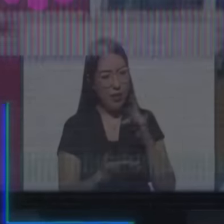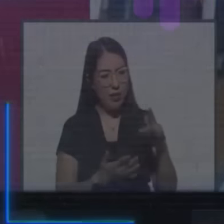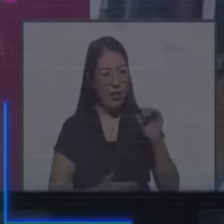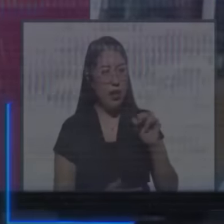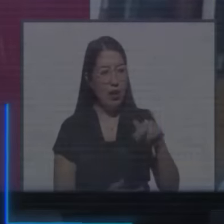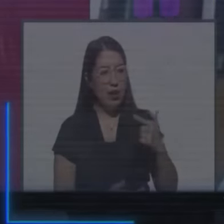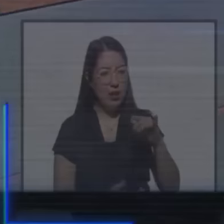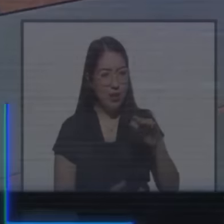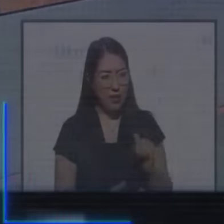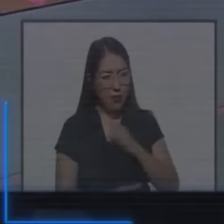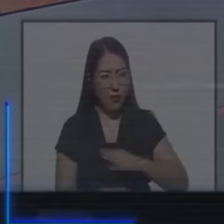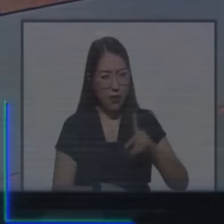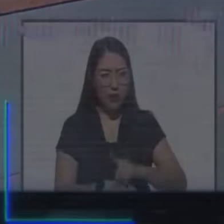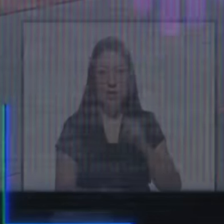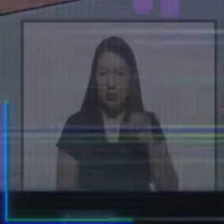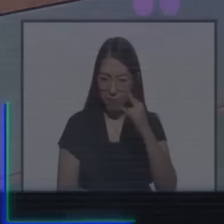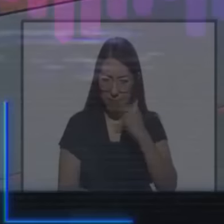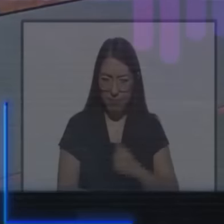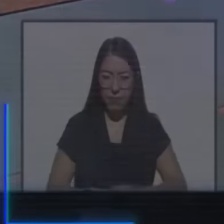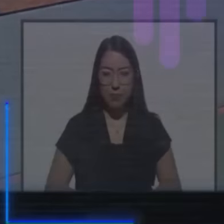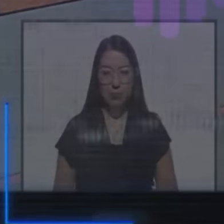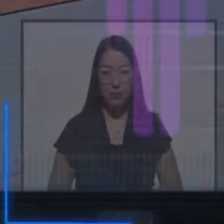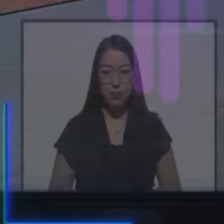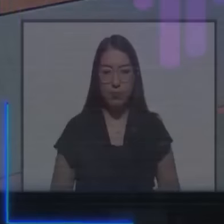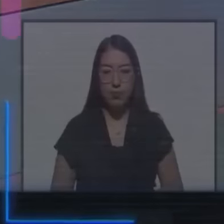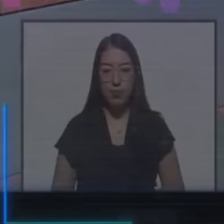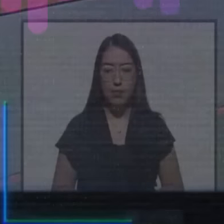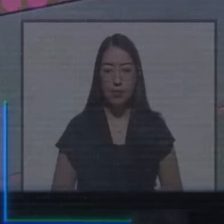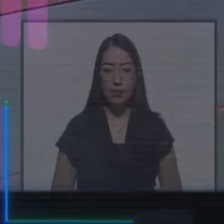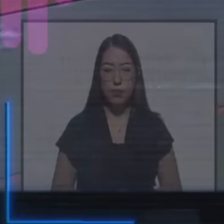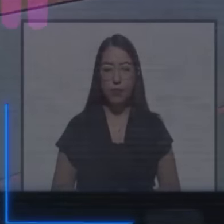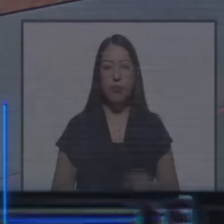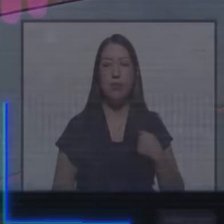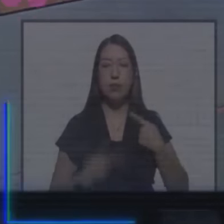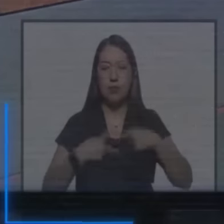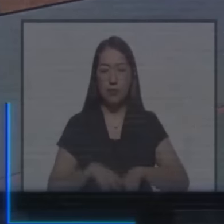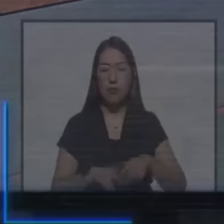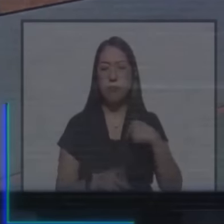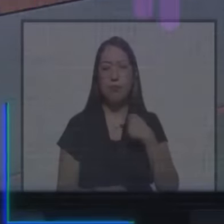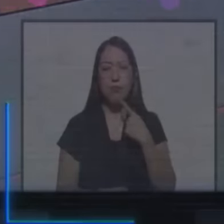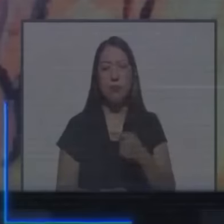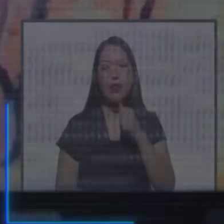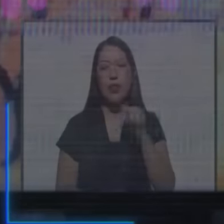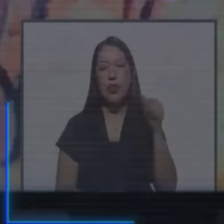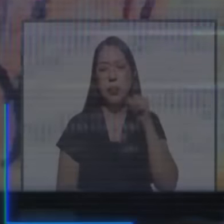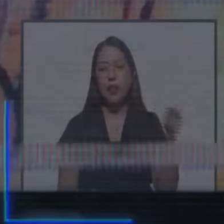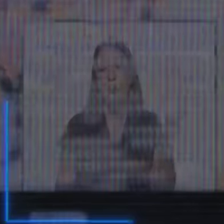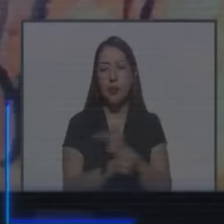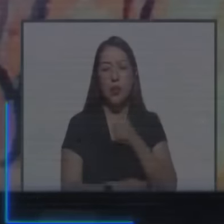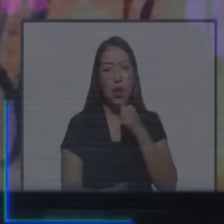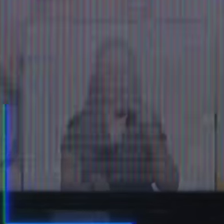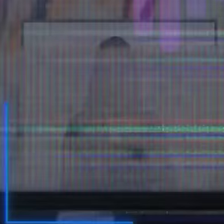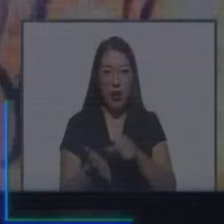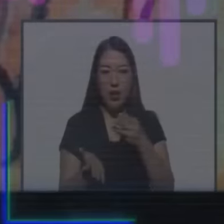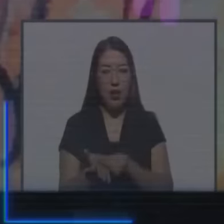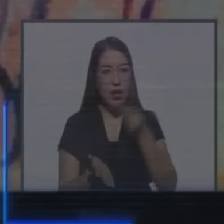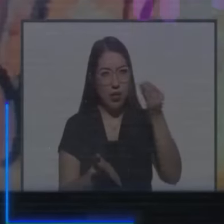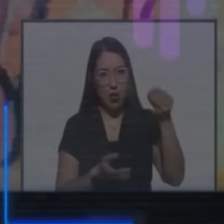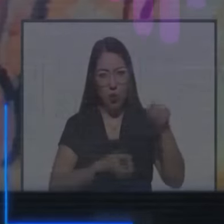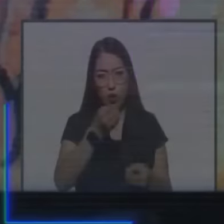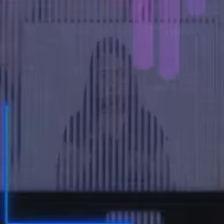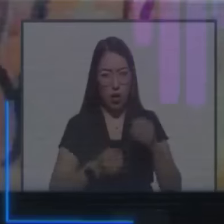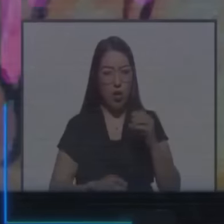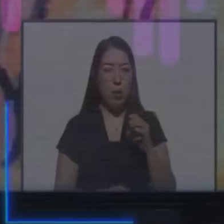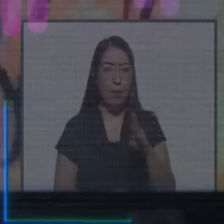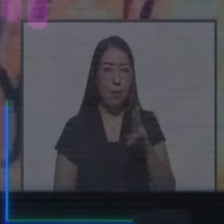Buenos días. Así es, Paco. Y me gustaría arrancar con esto que circuló ayer, la carta que dirige al juez Brian